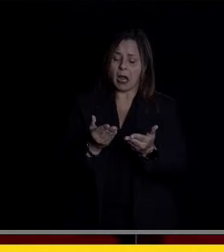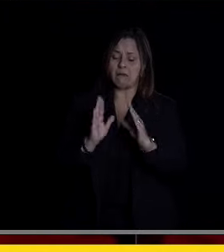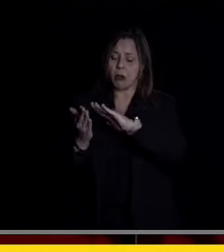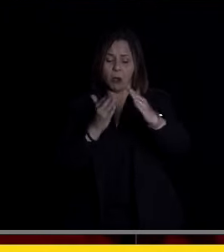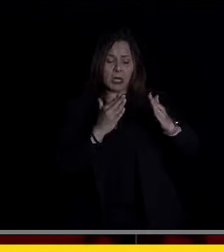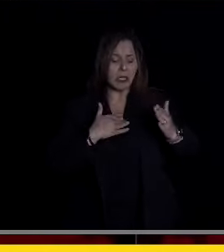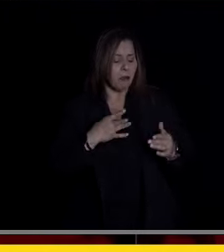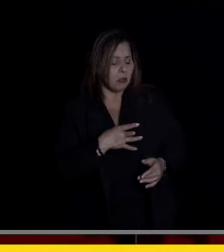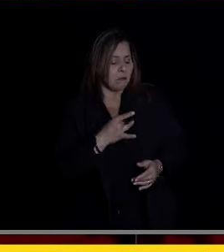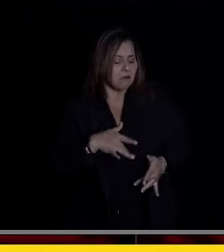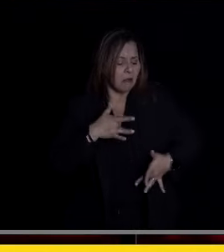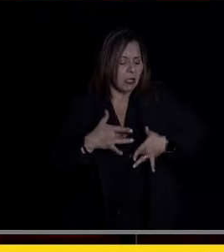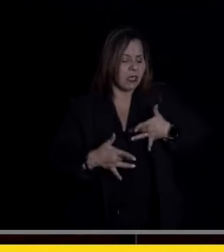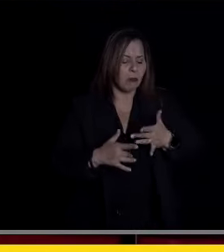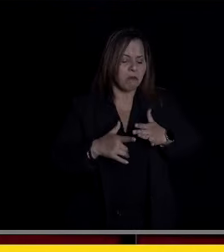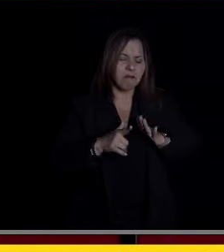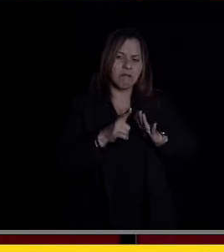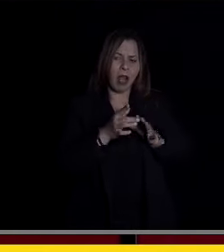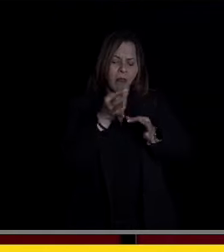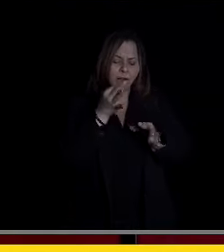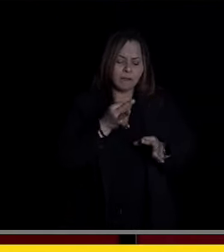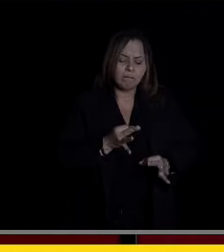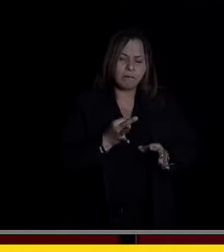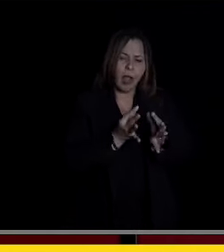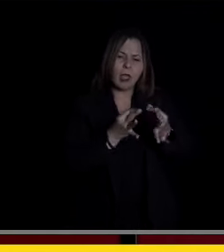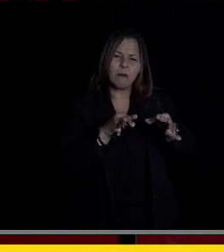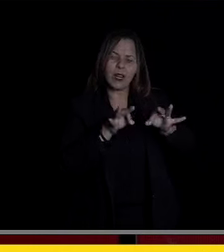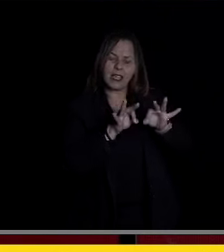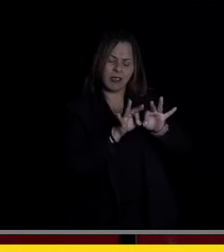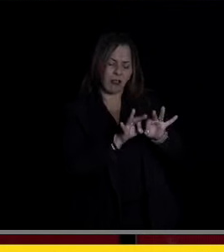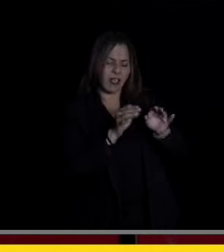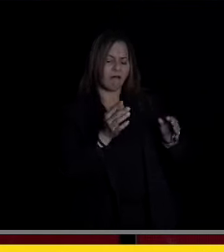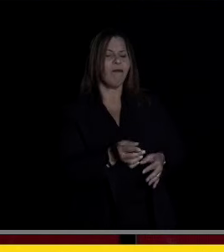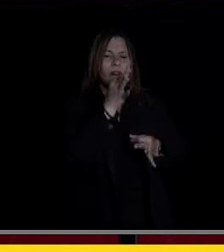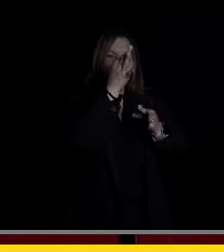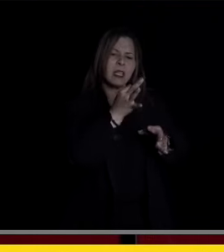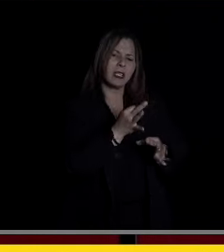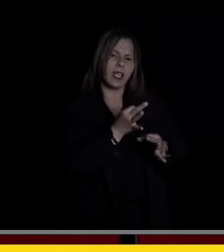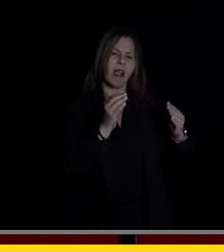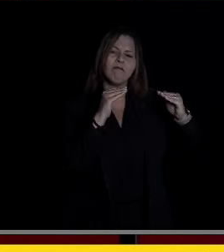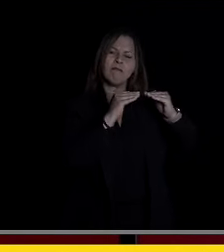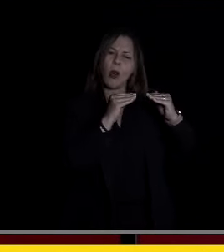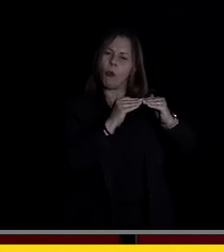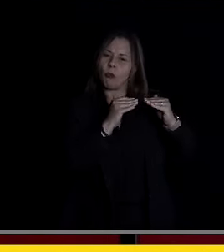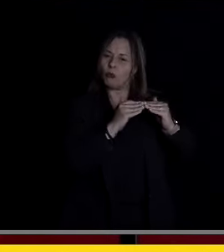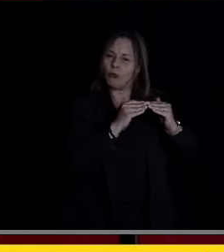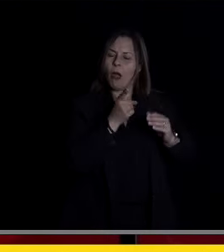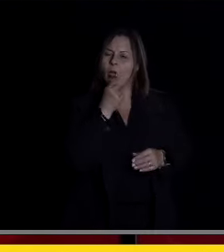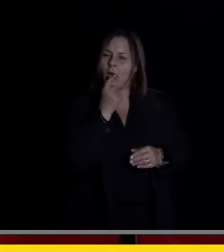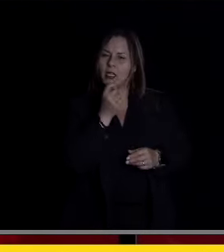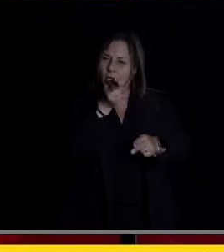personales. La lealtad, muy importante, lealtad a las causas justas y a quienes han